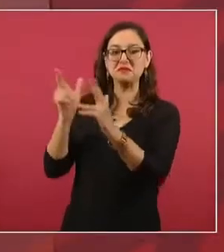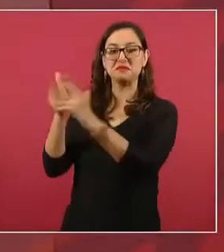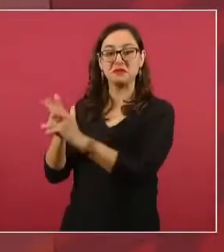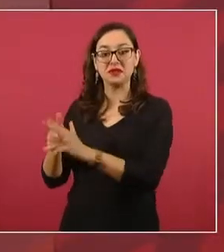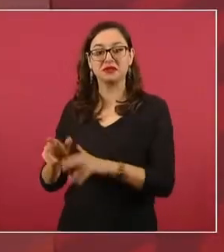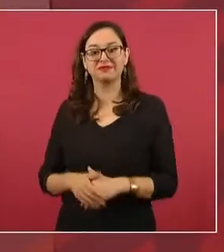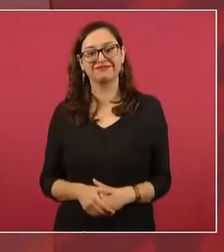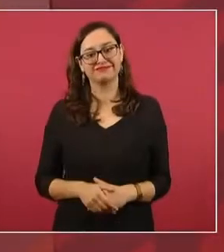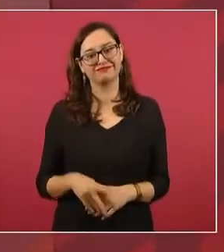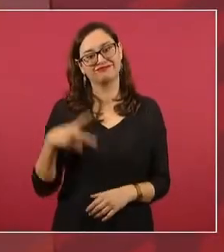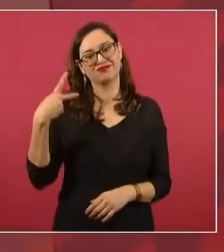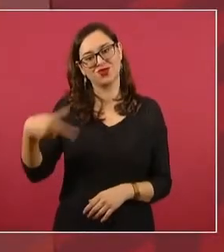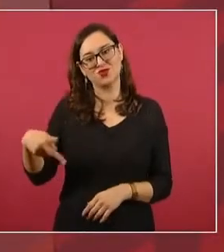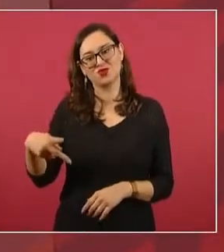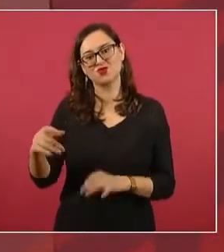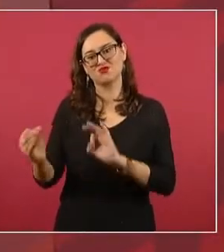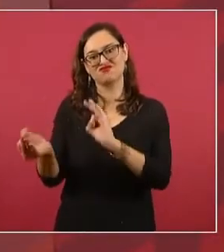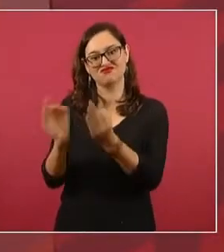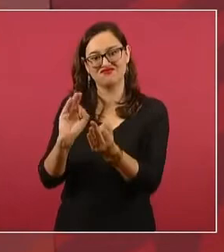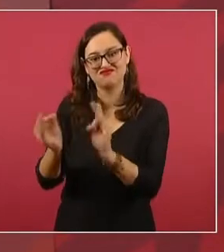y es gente cercana.